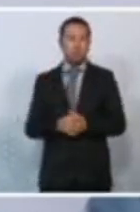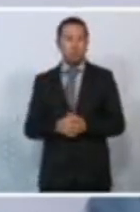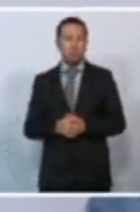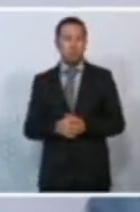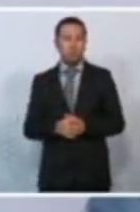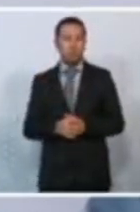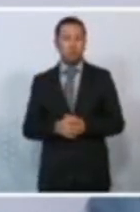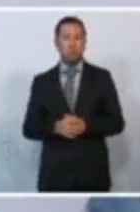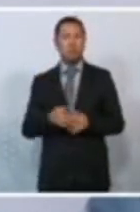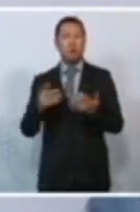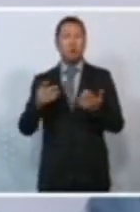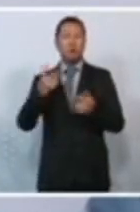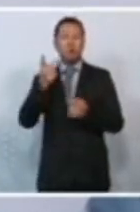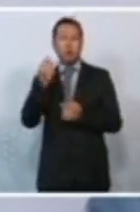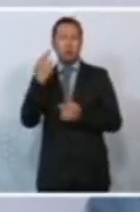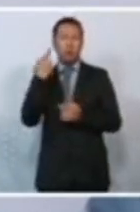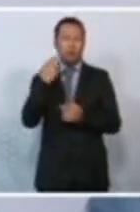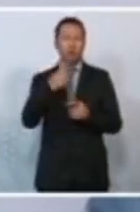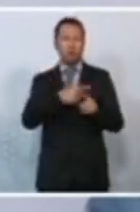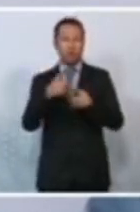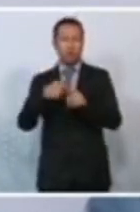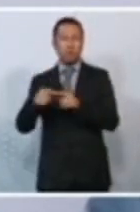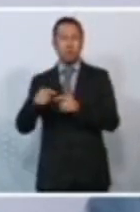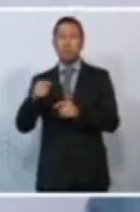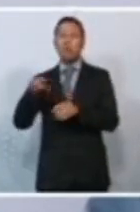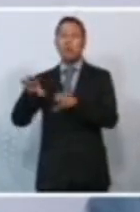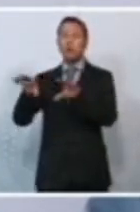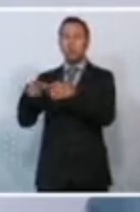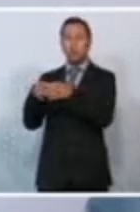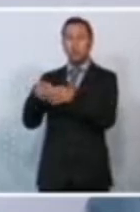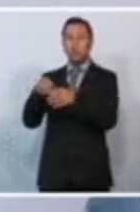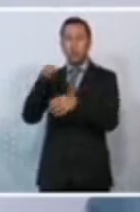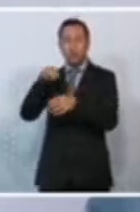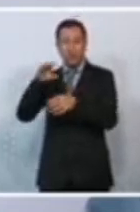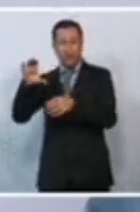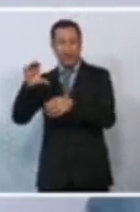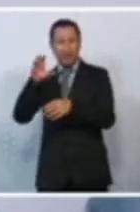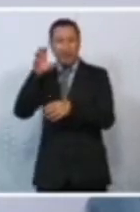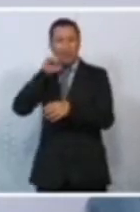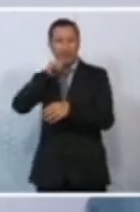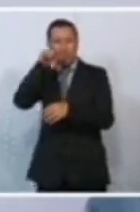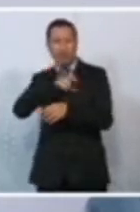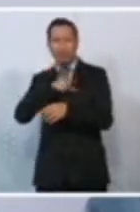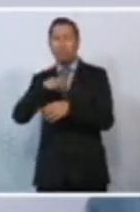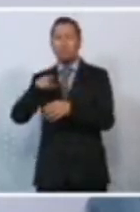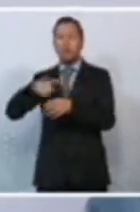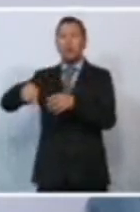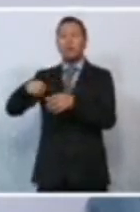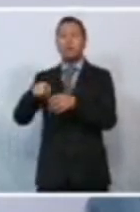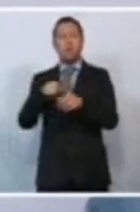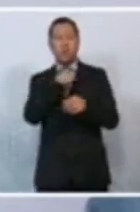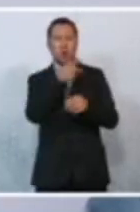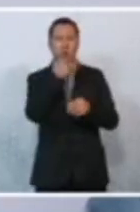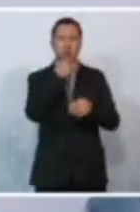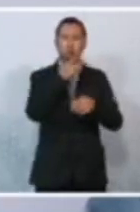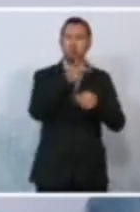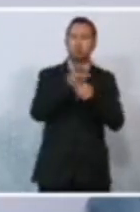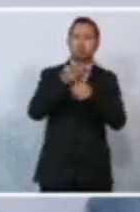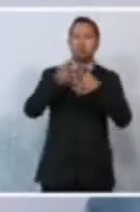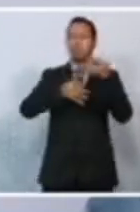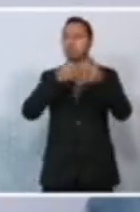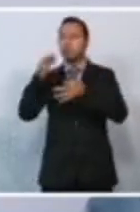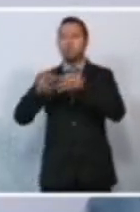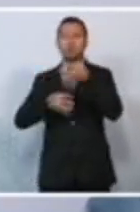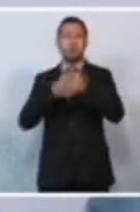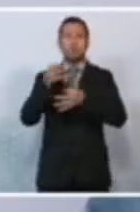correspondientes. Y según algunos medios locales, otros miembros del equipo de Movimiento Ciudadano agredieron físicamente a un periodista en vía pública tratando